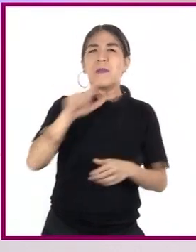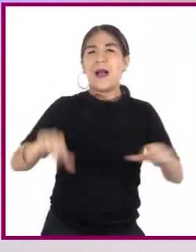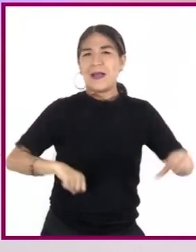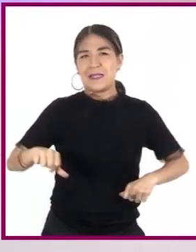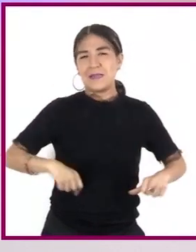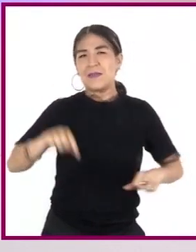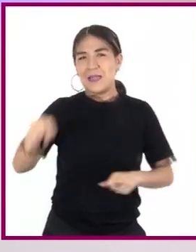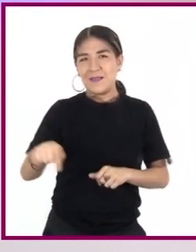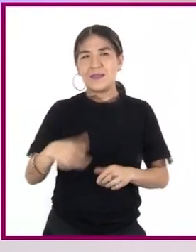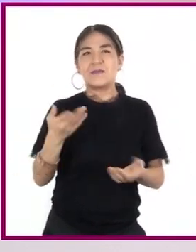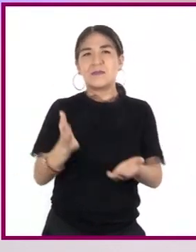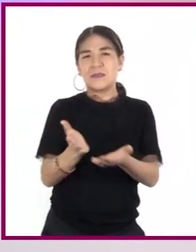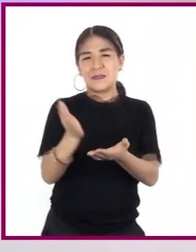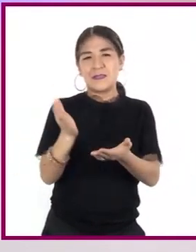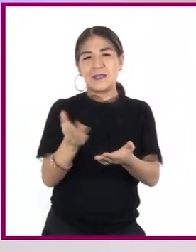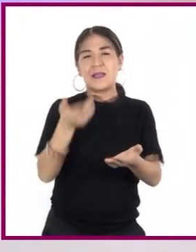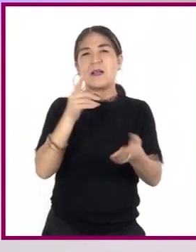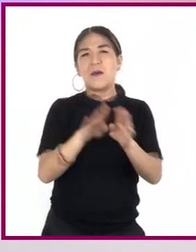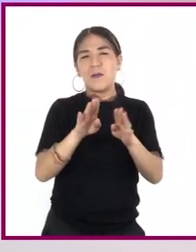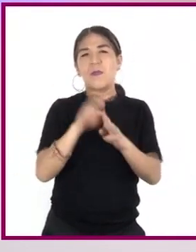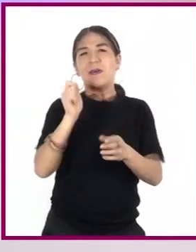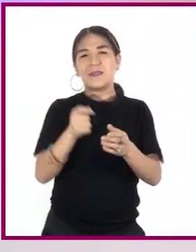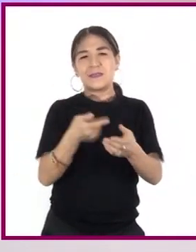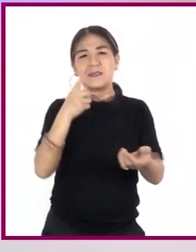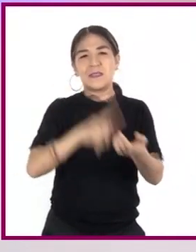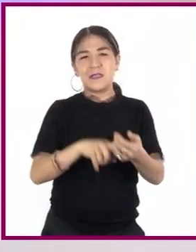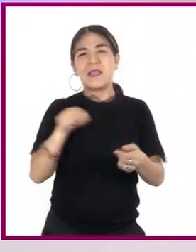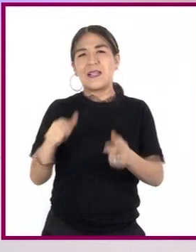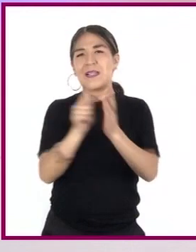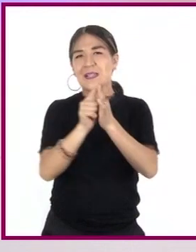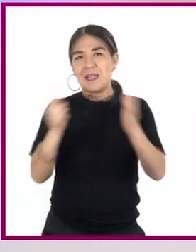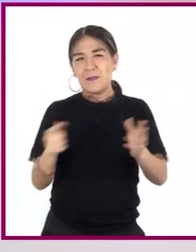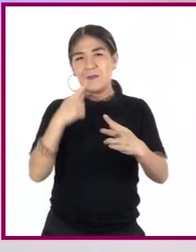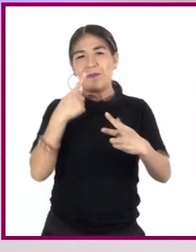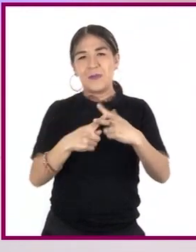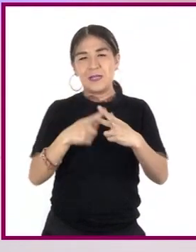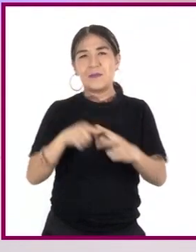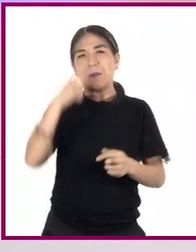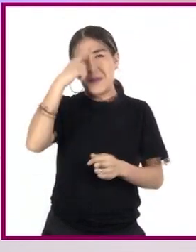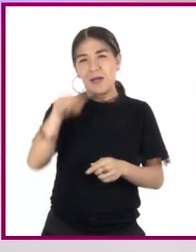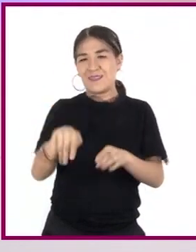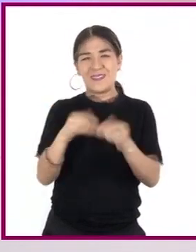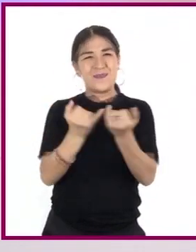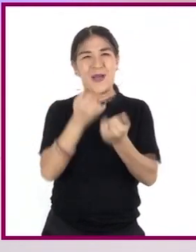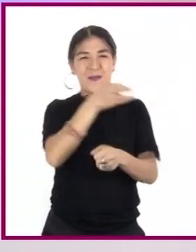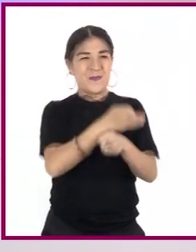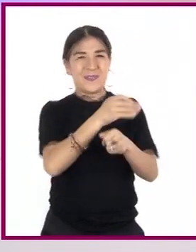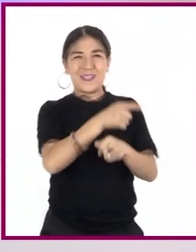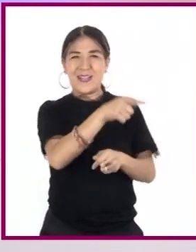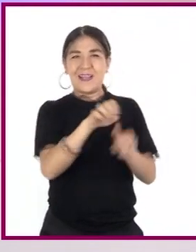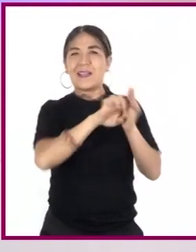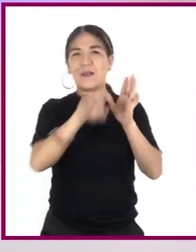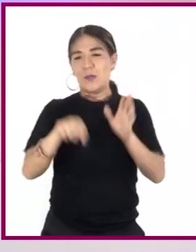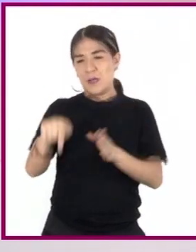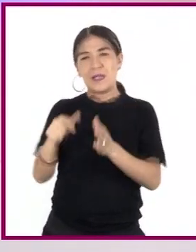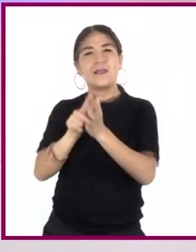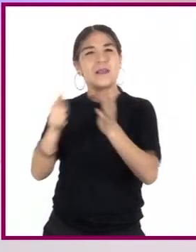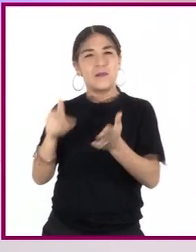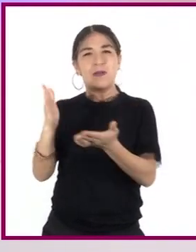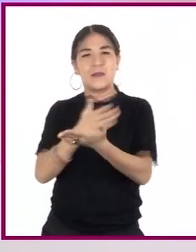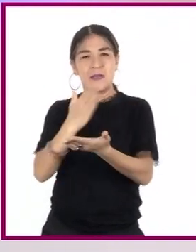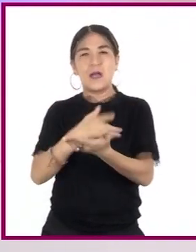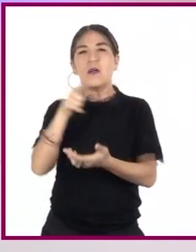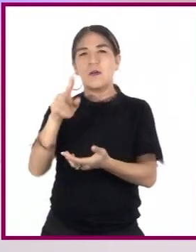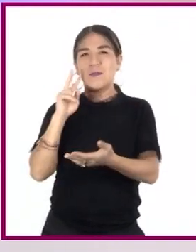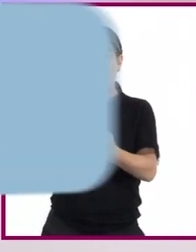ejercicios sobre conversiones de unidades de longitud en los libros de texto de matemáticas de segundo grado, que se encuentran en la página